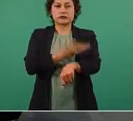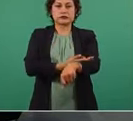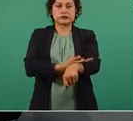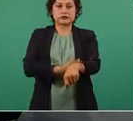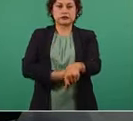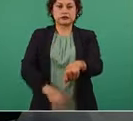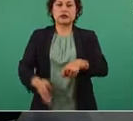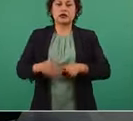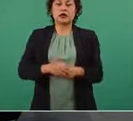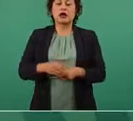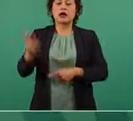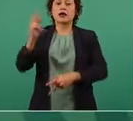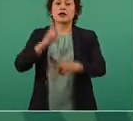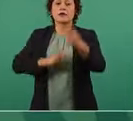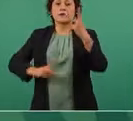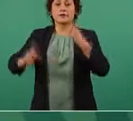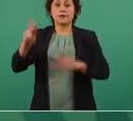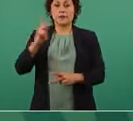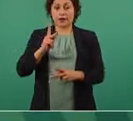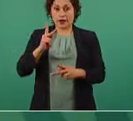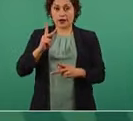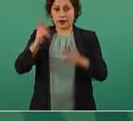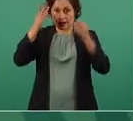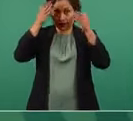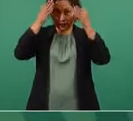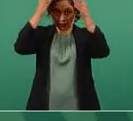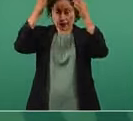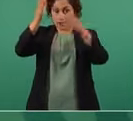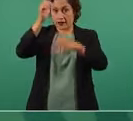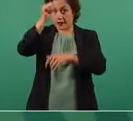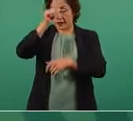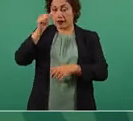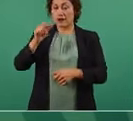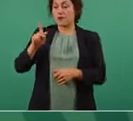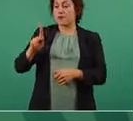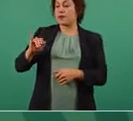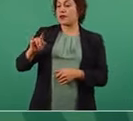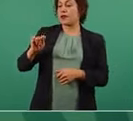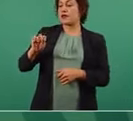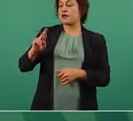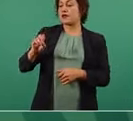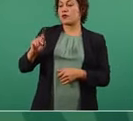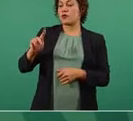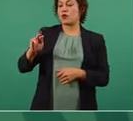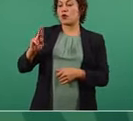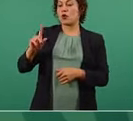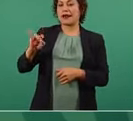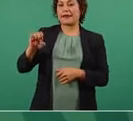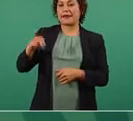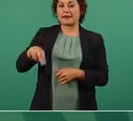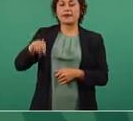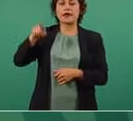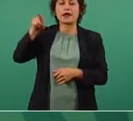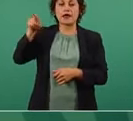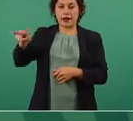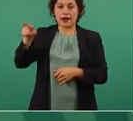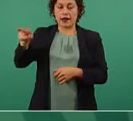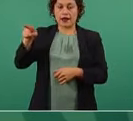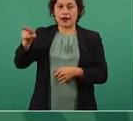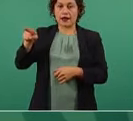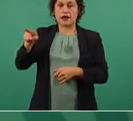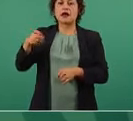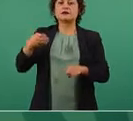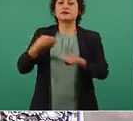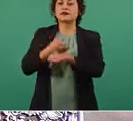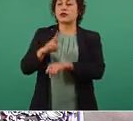al cardenal Pietro Prolin, es secretario de Estado del Estado Vaticano,